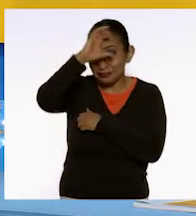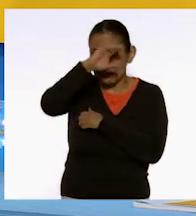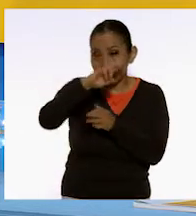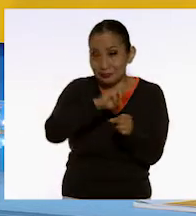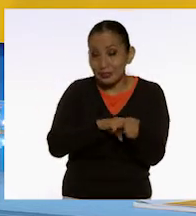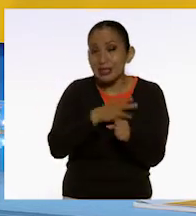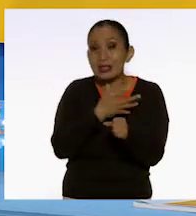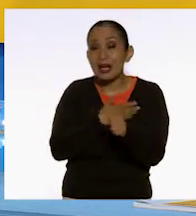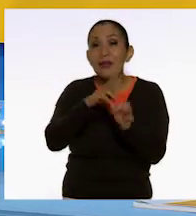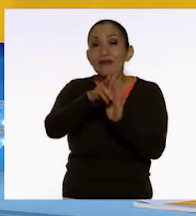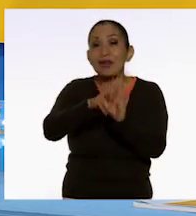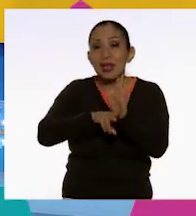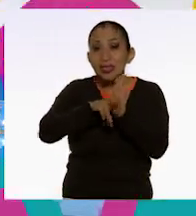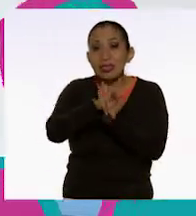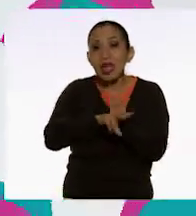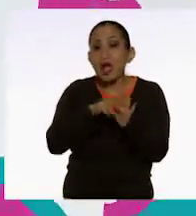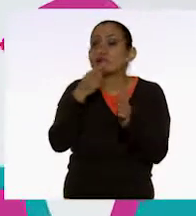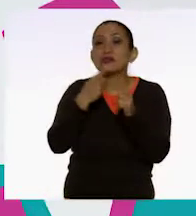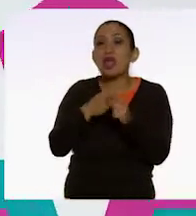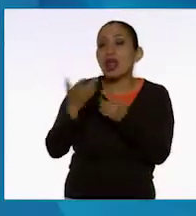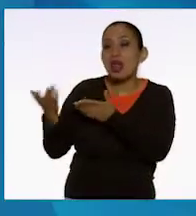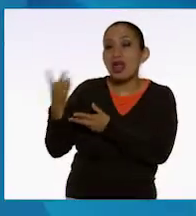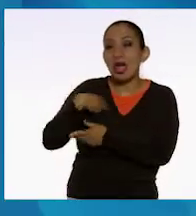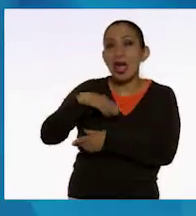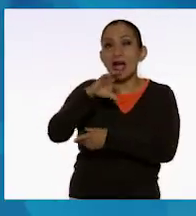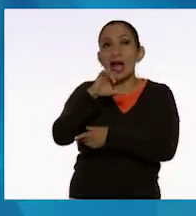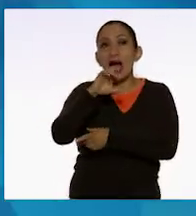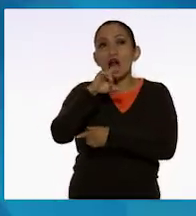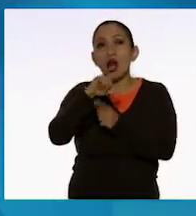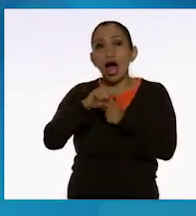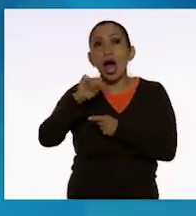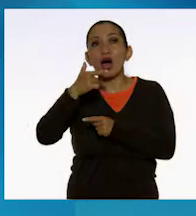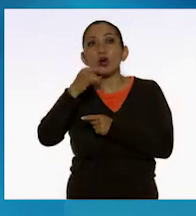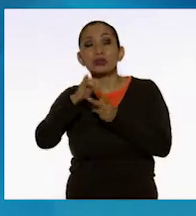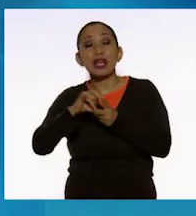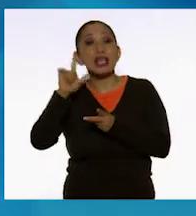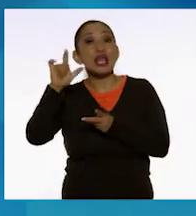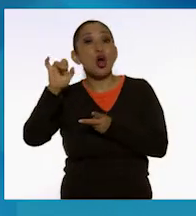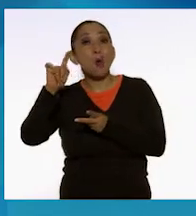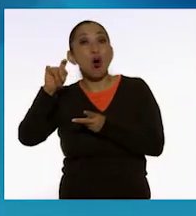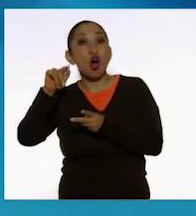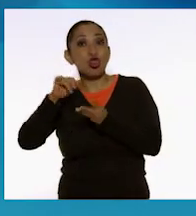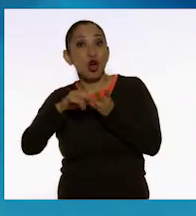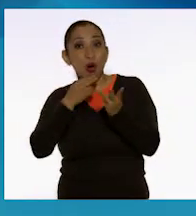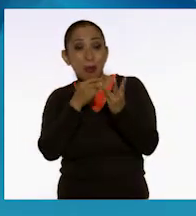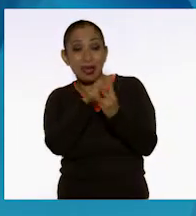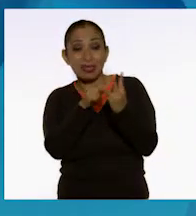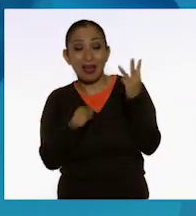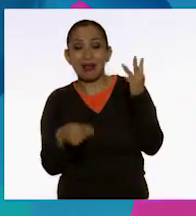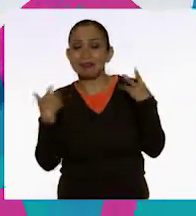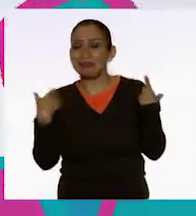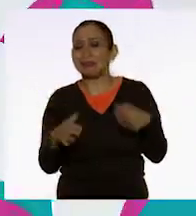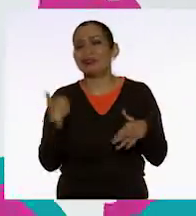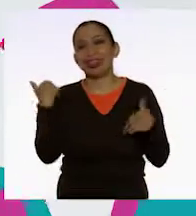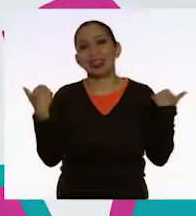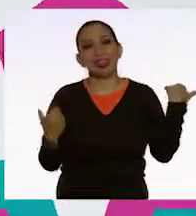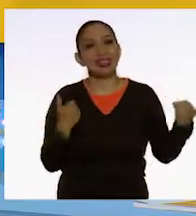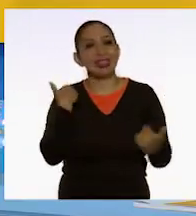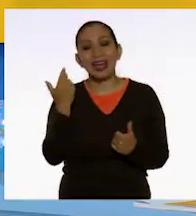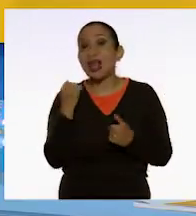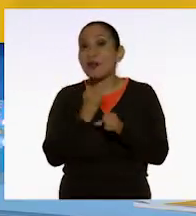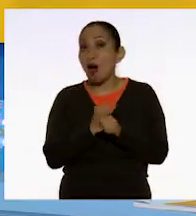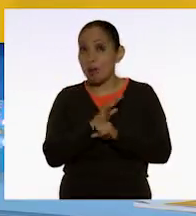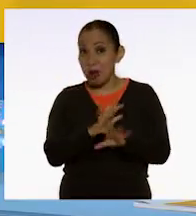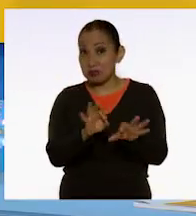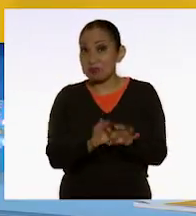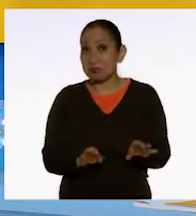incluyen cápsulas protagonizadas por Carola, Agustín y Don Leopoldo, que son entretenidas, con